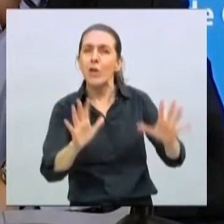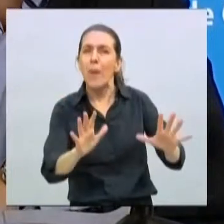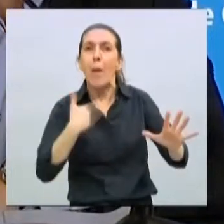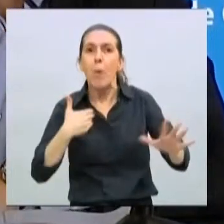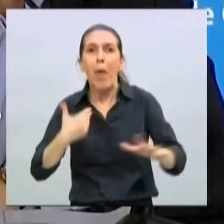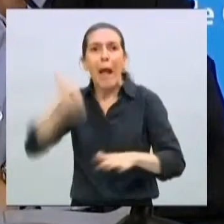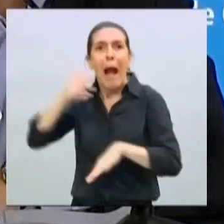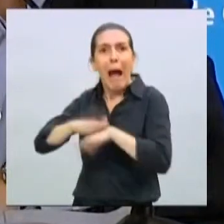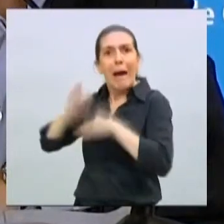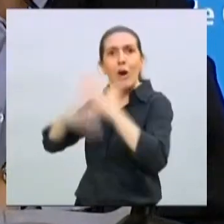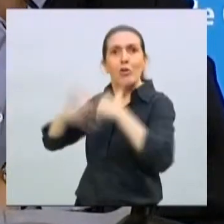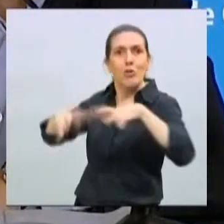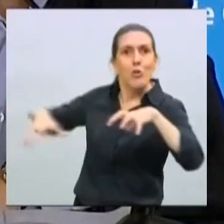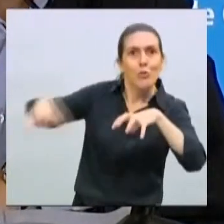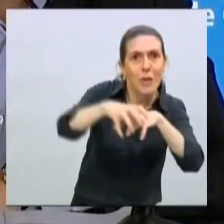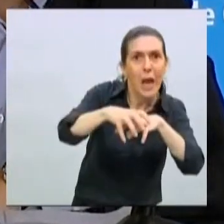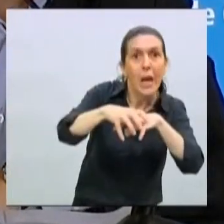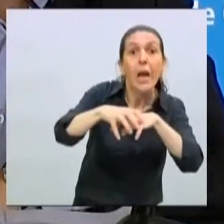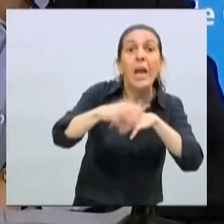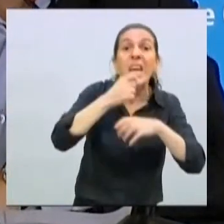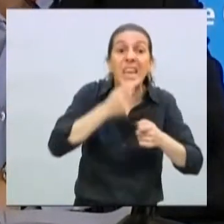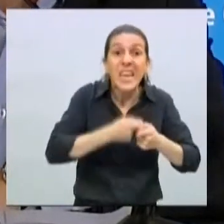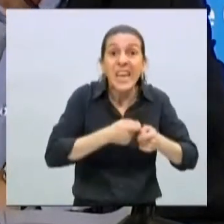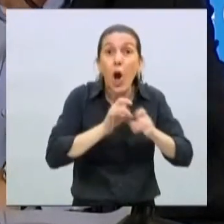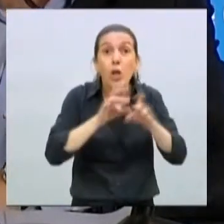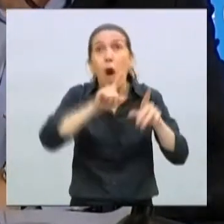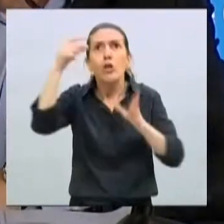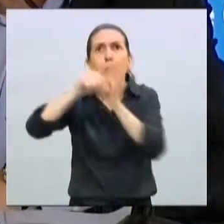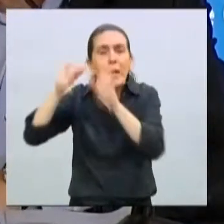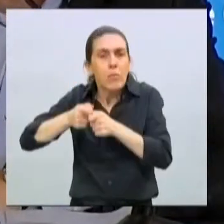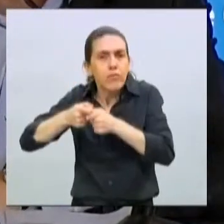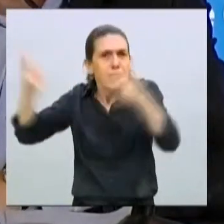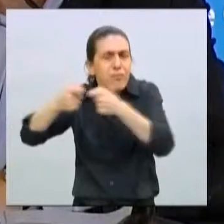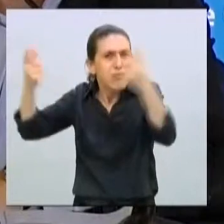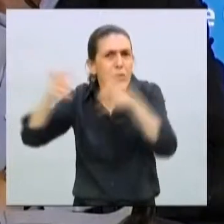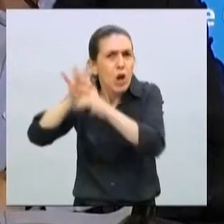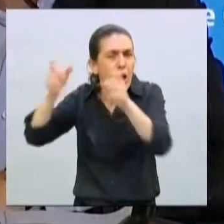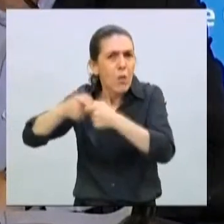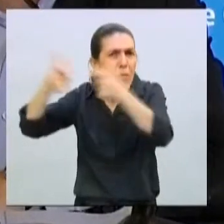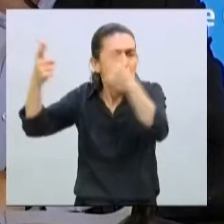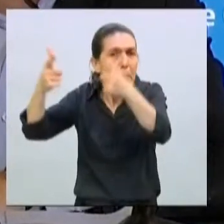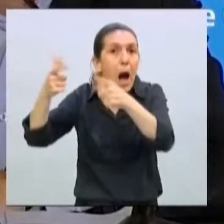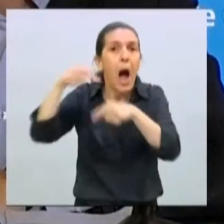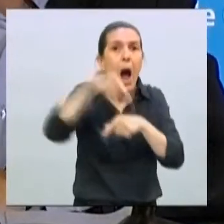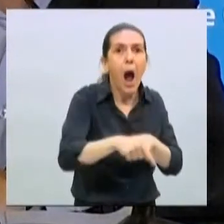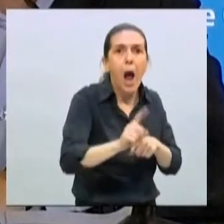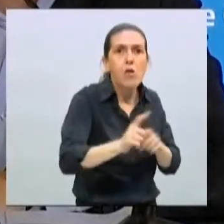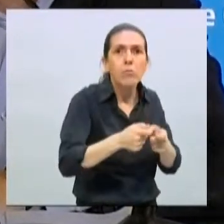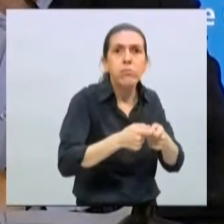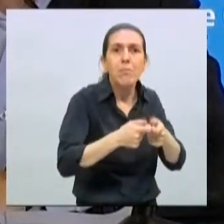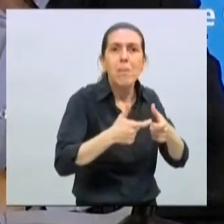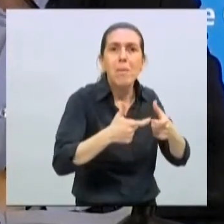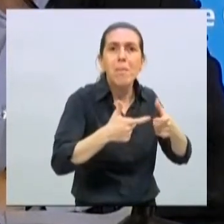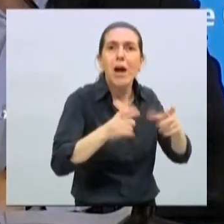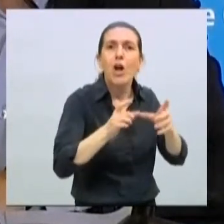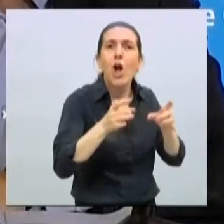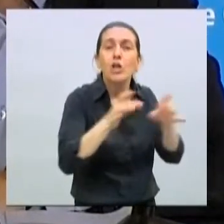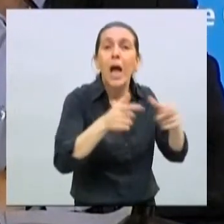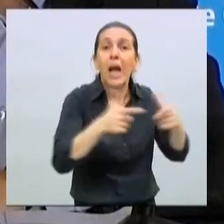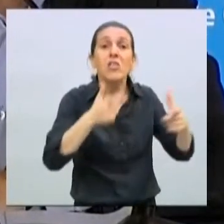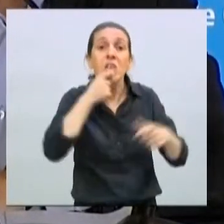no aumentó exponencialmente como pasa en otros países y te desbordó la capacidad sanitaria. El que no lo quiere ver